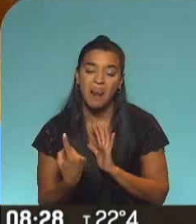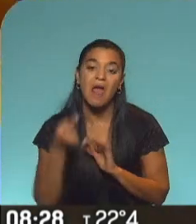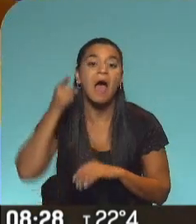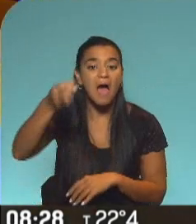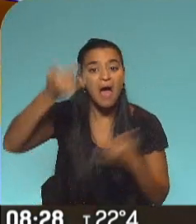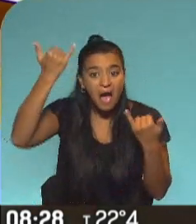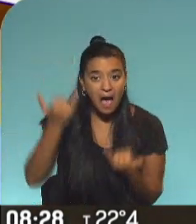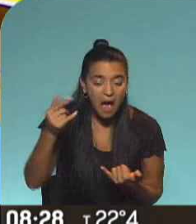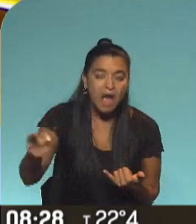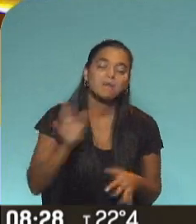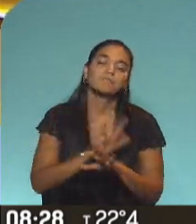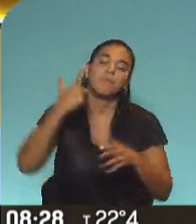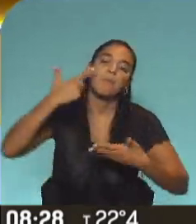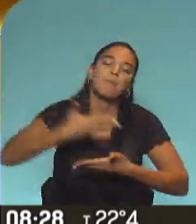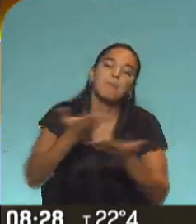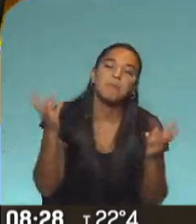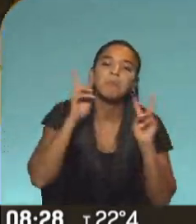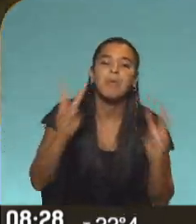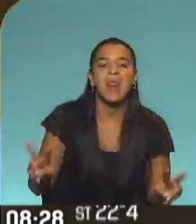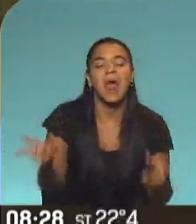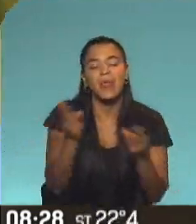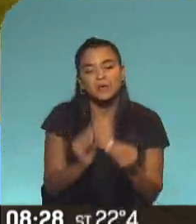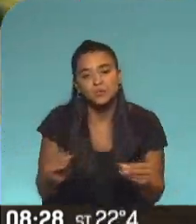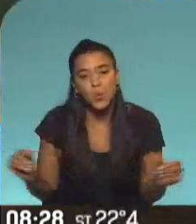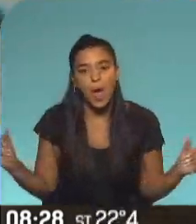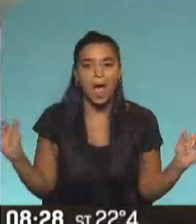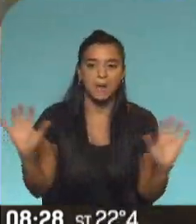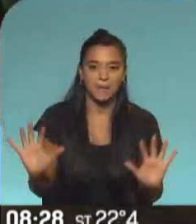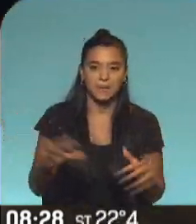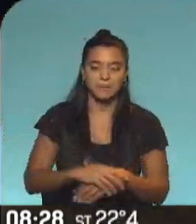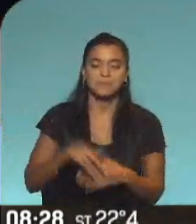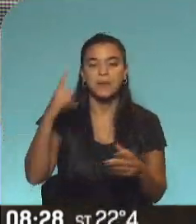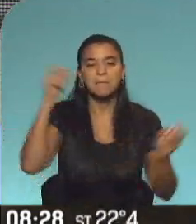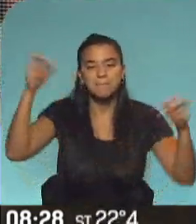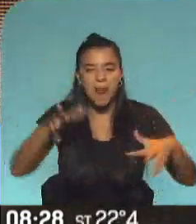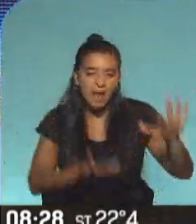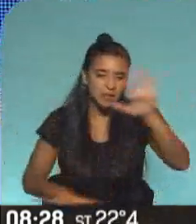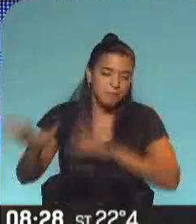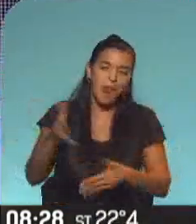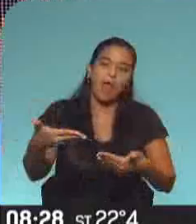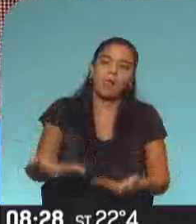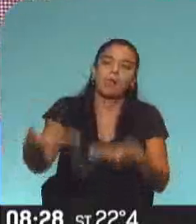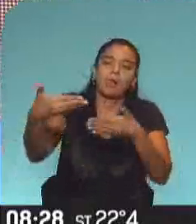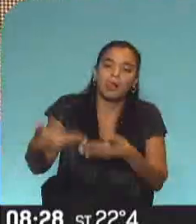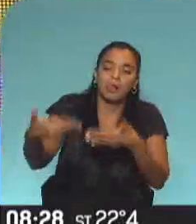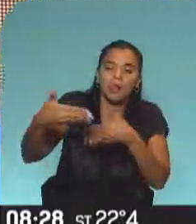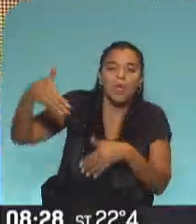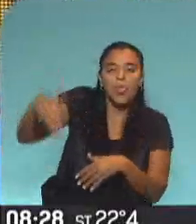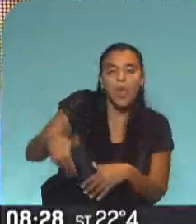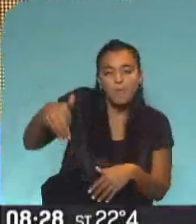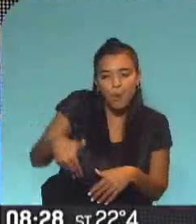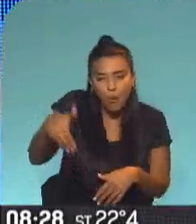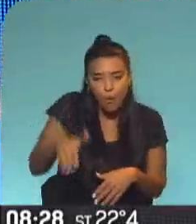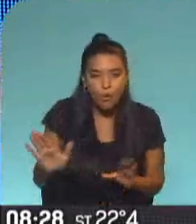hay, obviamente, una mirada mucho más amable. ¿Cuál es esta estrategia para retrasar o para desviar la causa